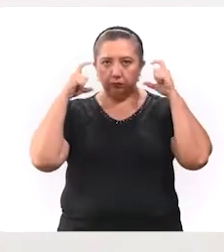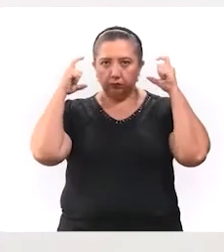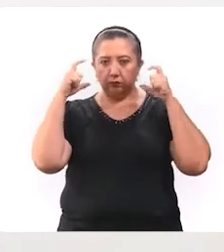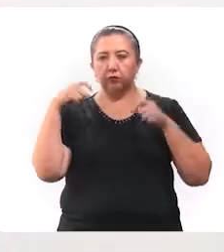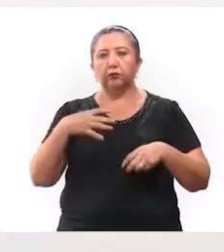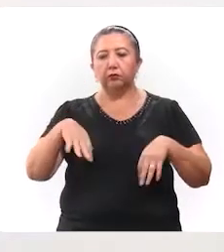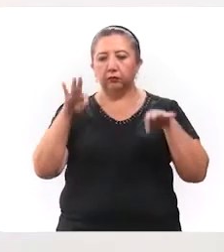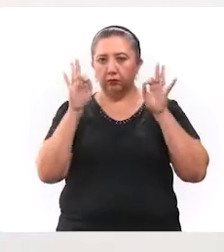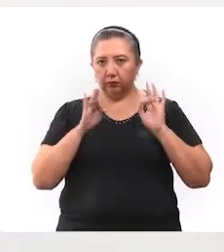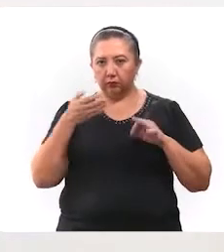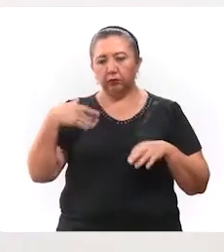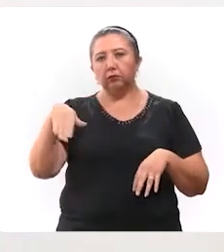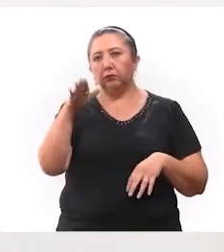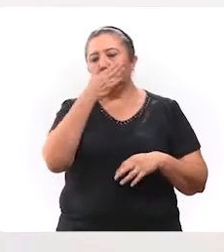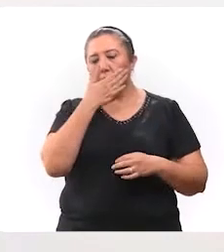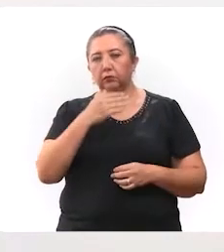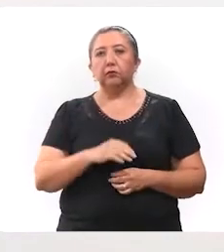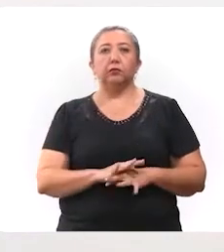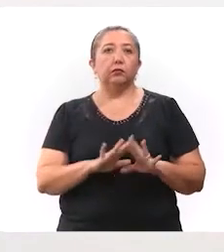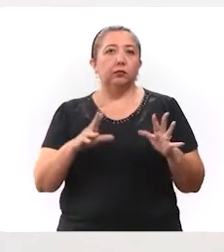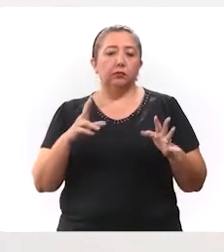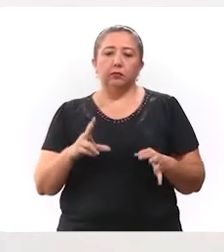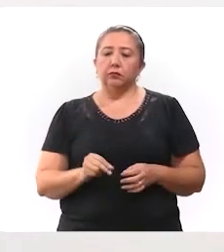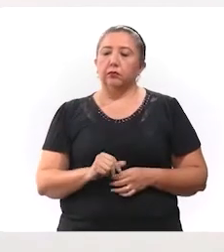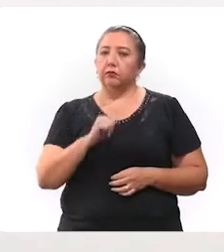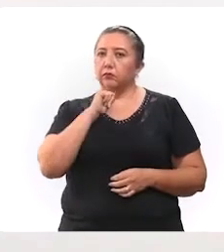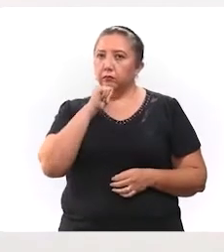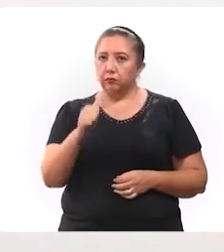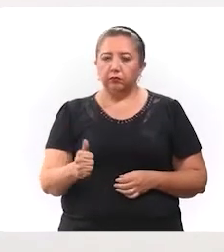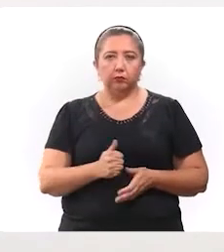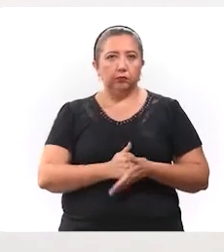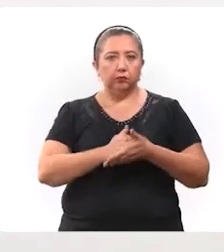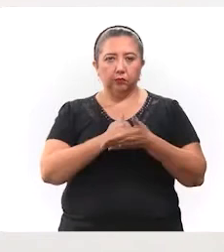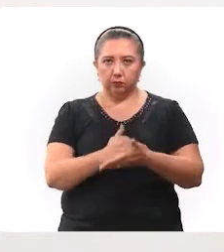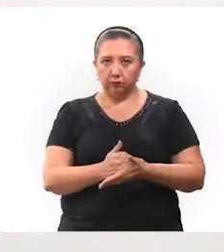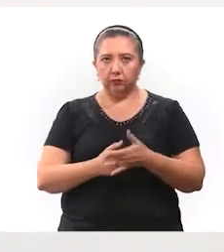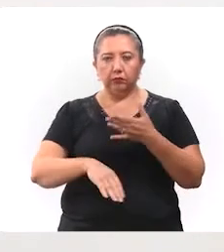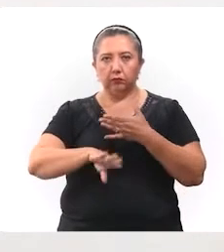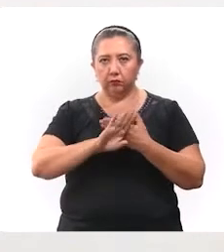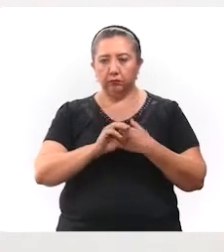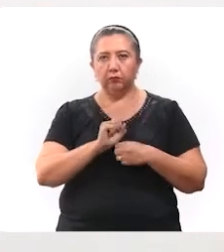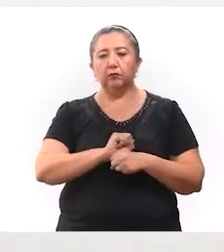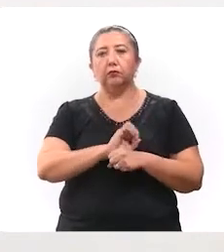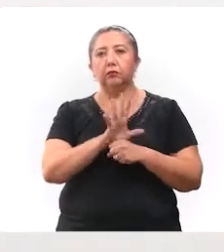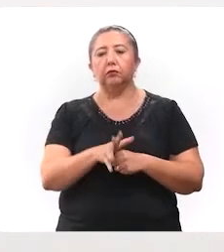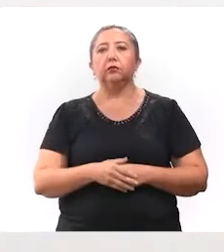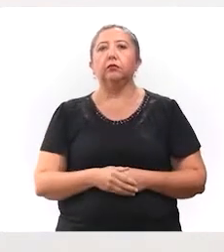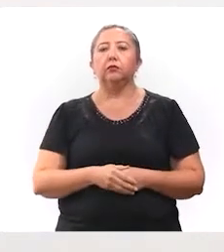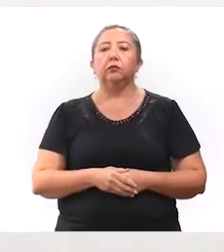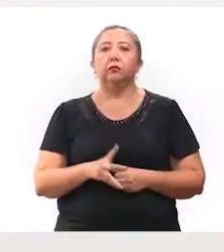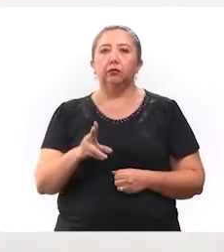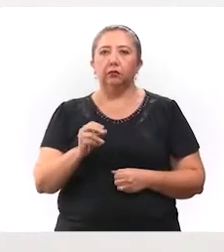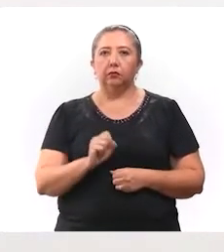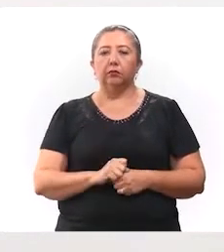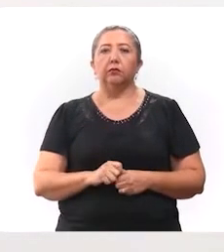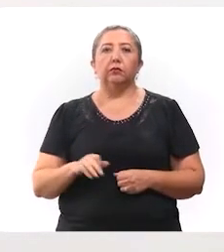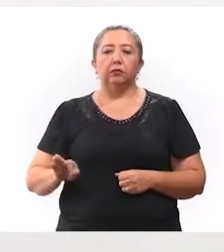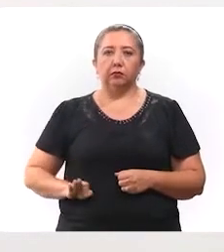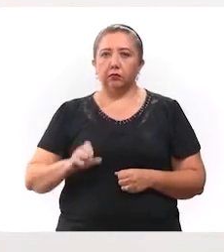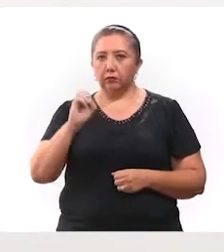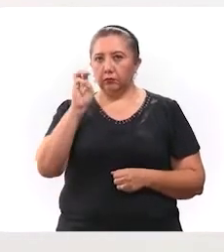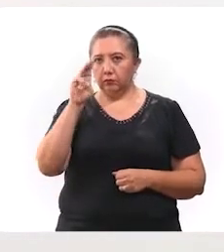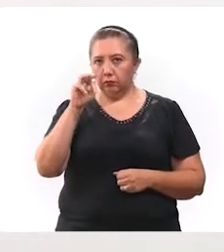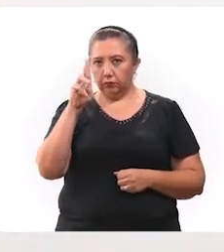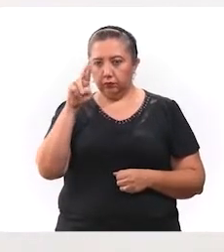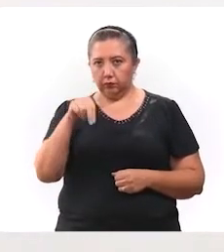cubrebocas de tela o pañoletas, ya que está descrito que no brinda ninguna protección contra el COVID, incluida la variante